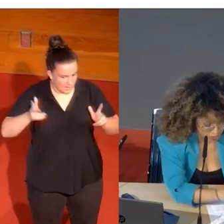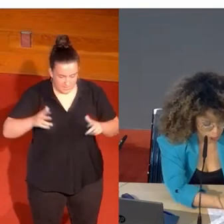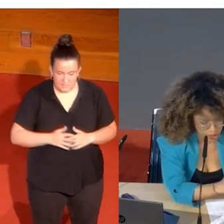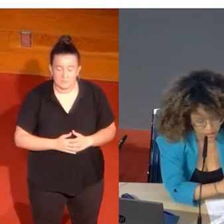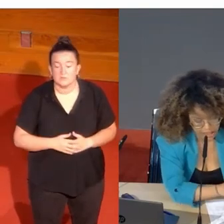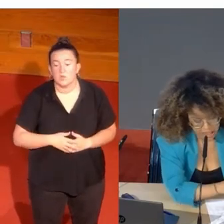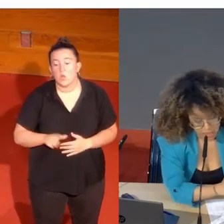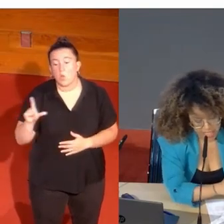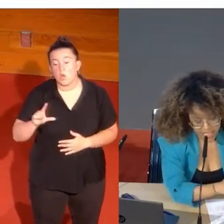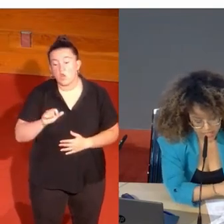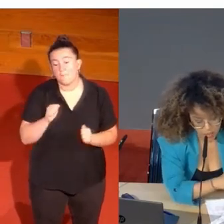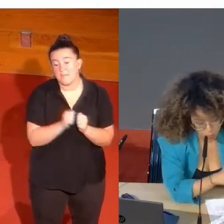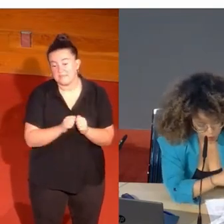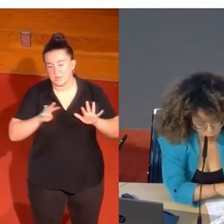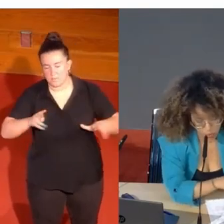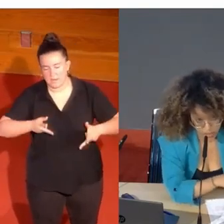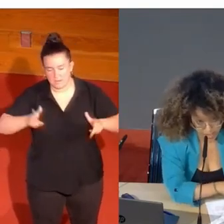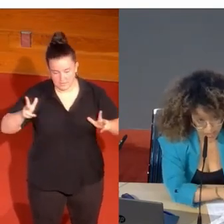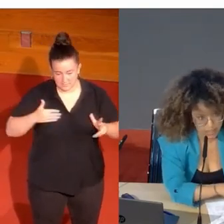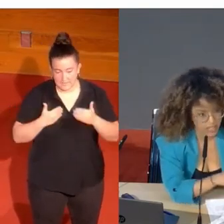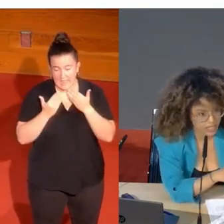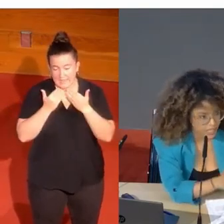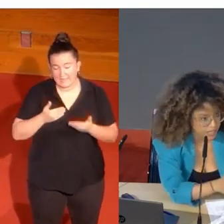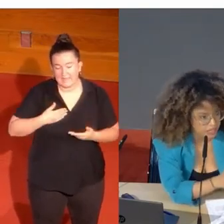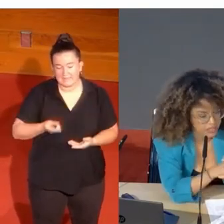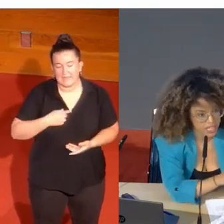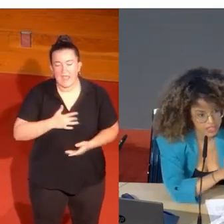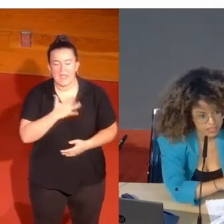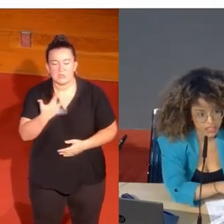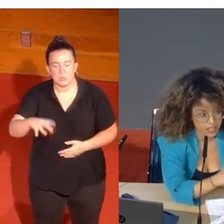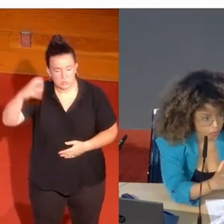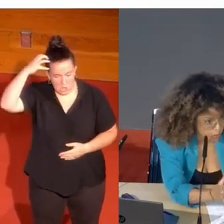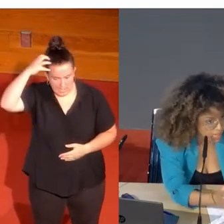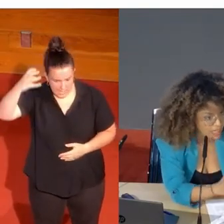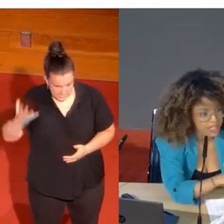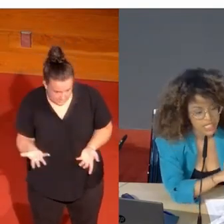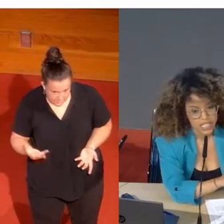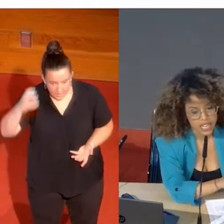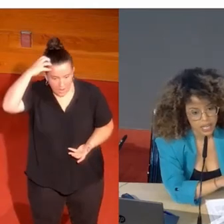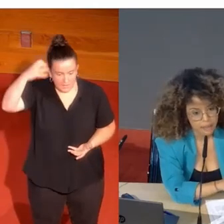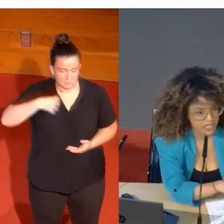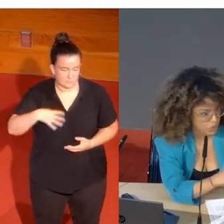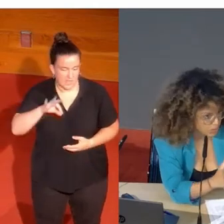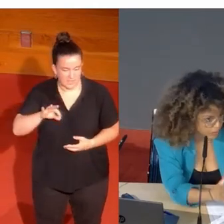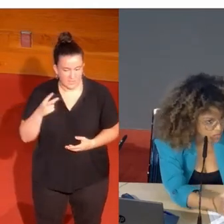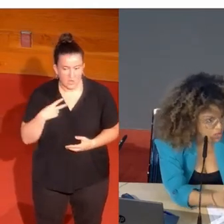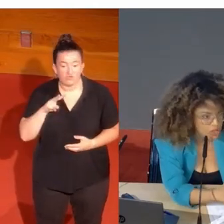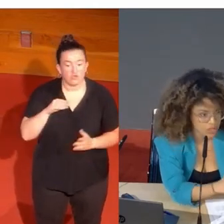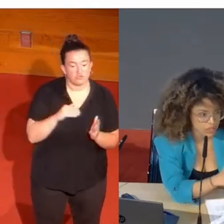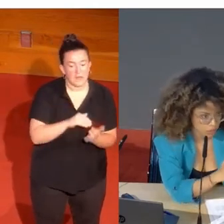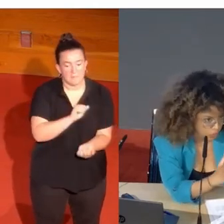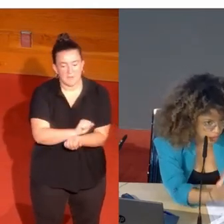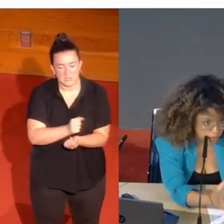29 de Julio mediante un indulto real el rey ha decidido indultar a más de 2000